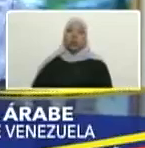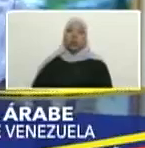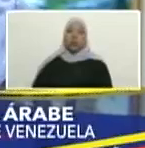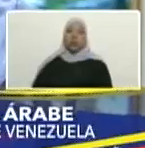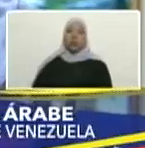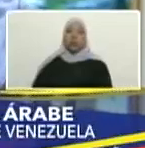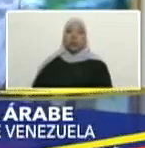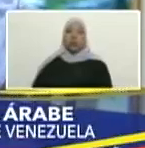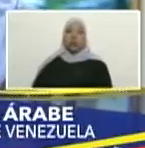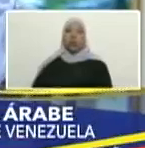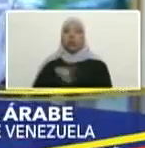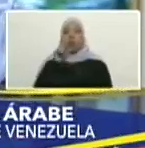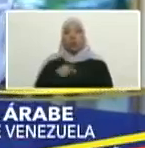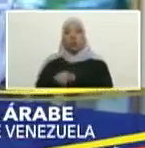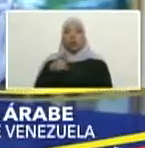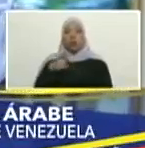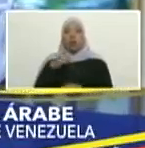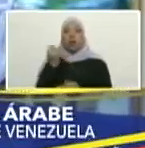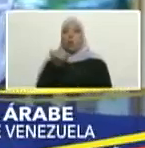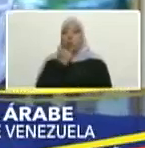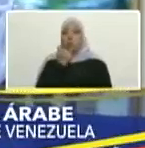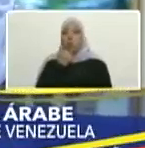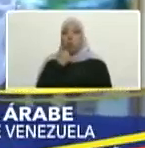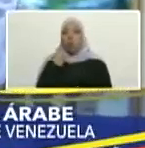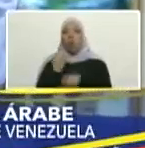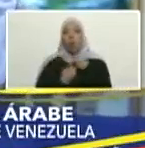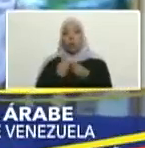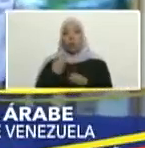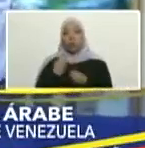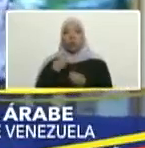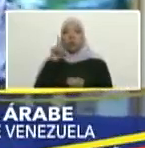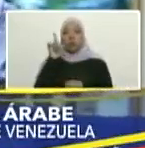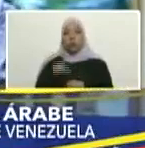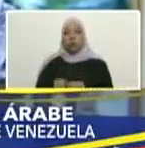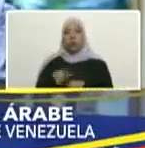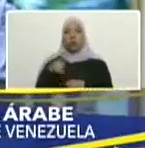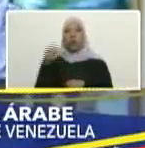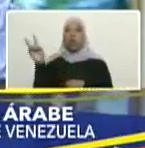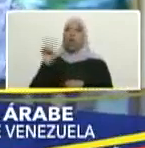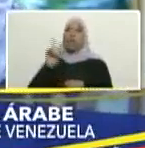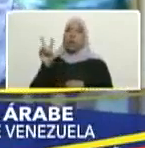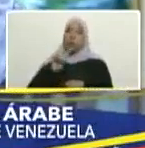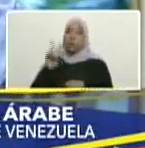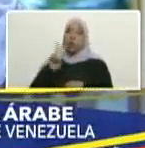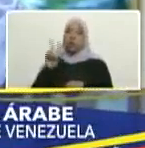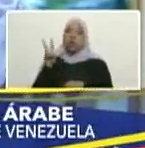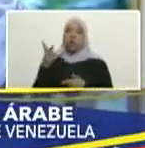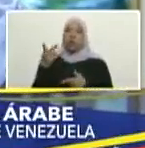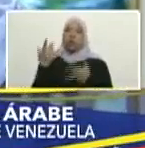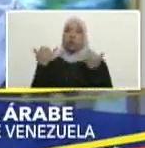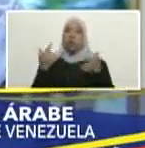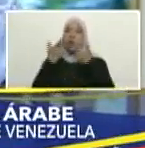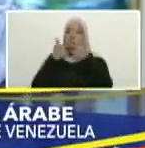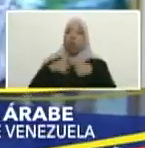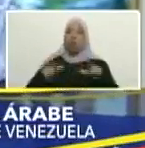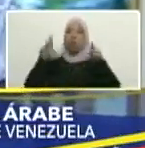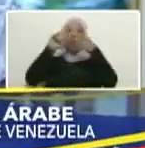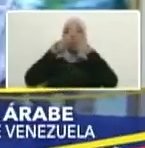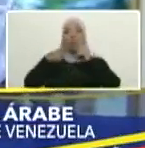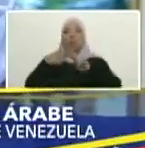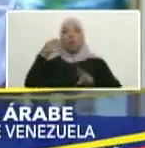por la ocasión el rol de vanguardia que desde Venezuela se libra por la paz